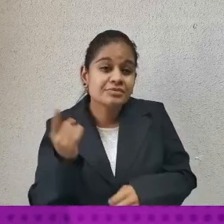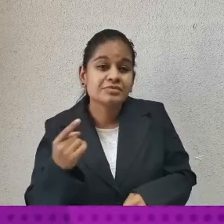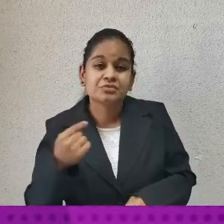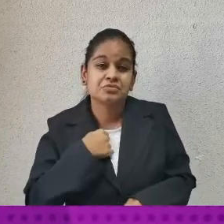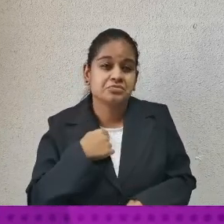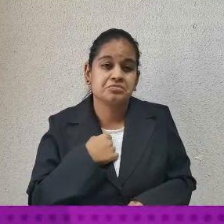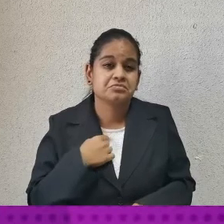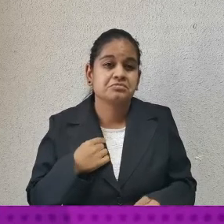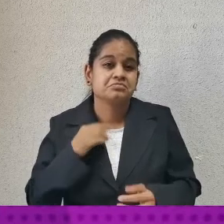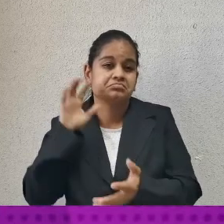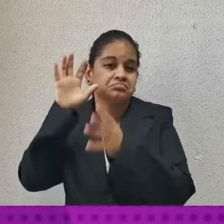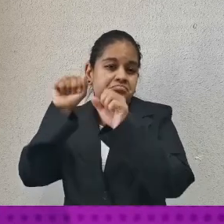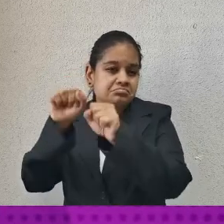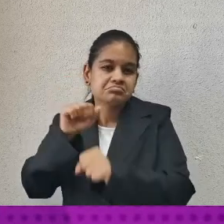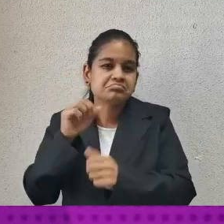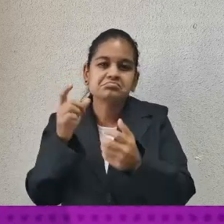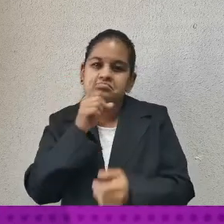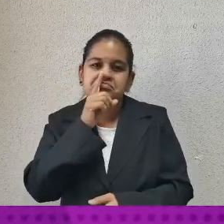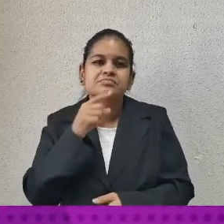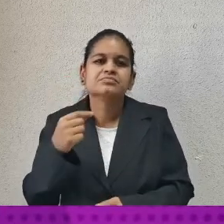que la elección fue limpia, fue transparente,